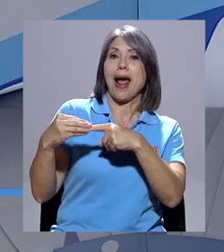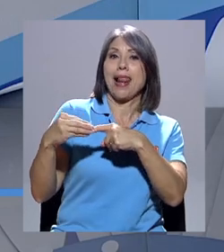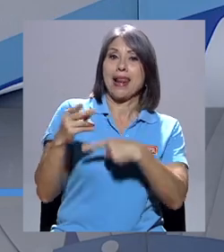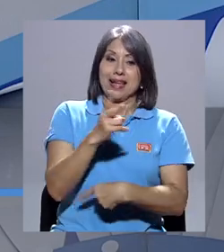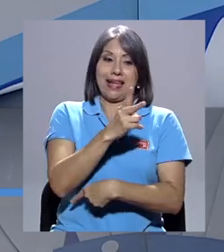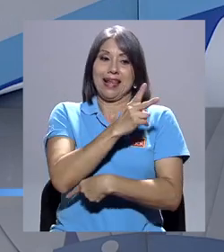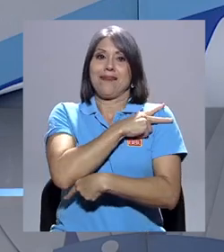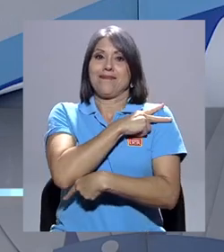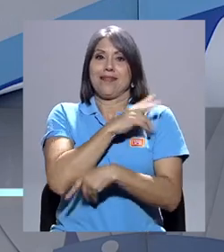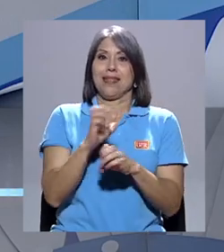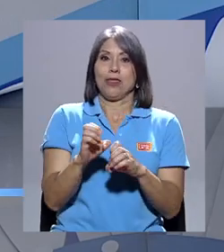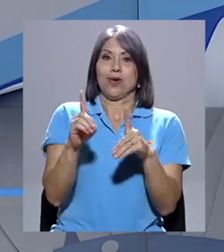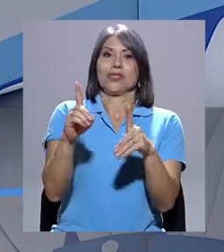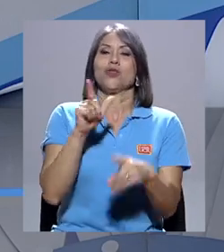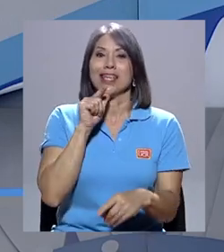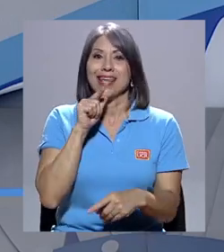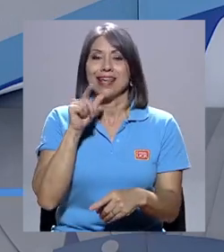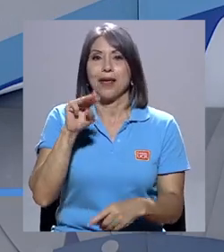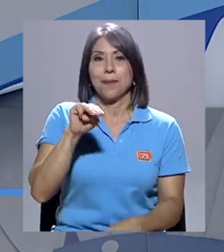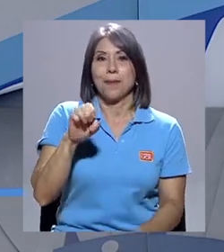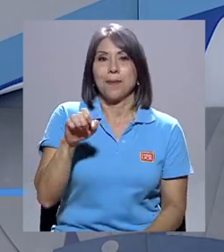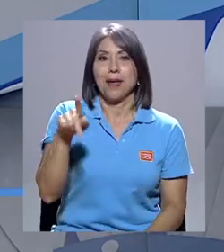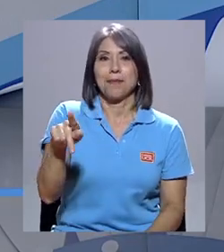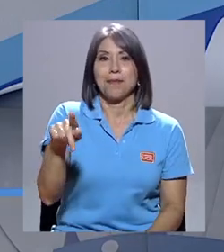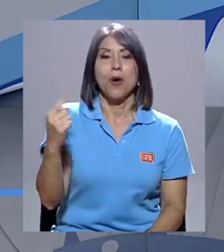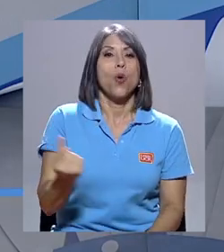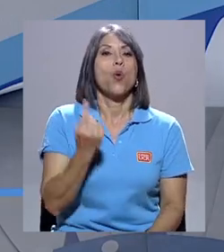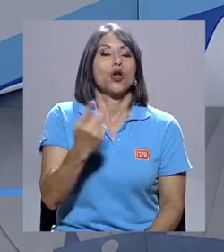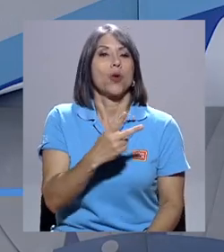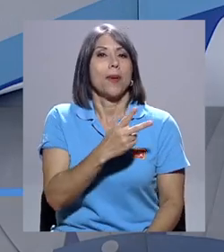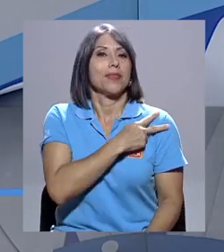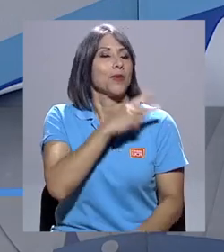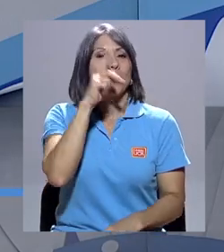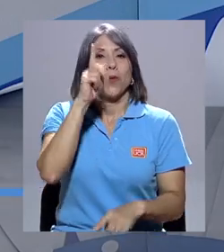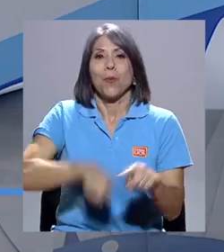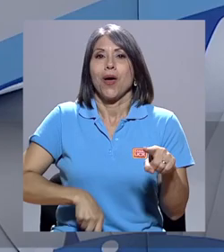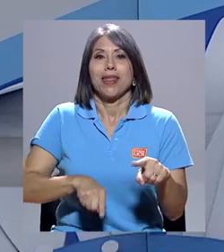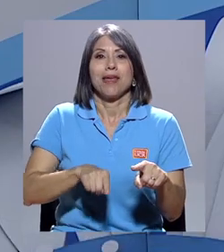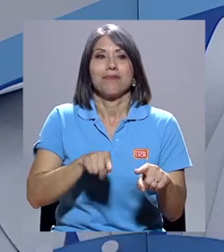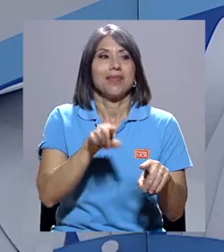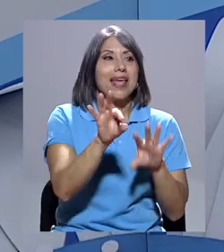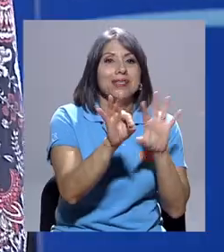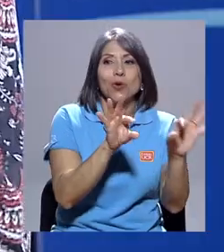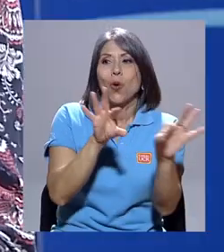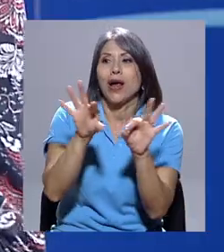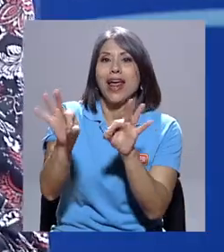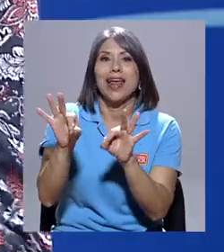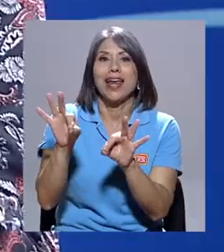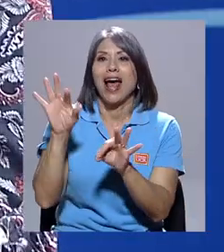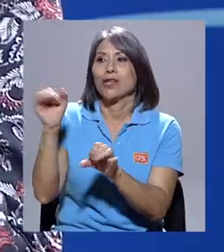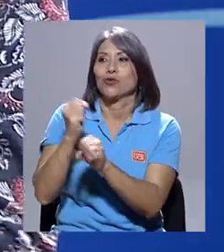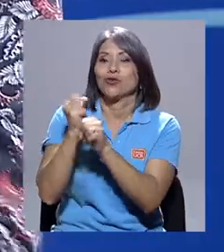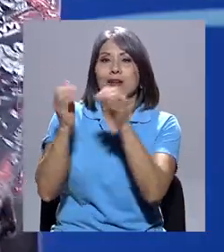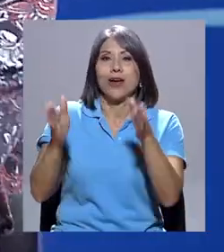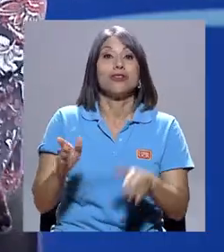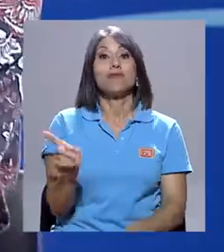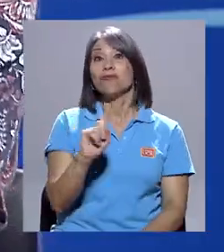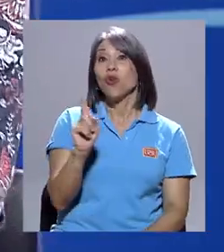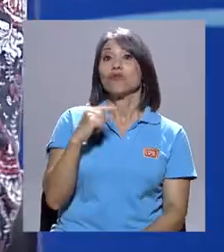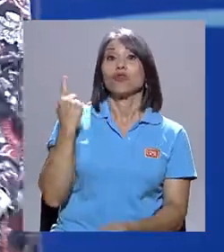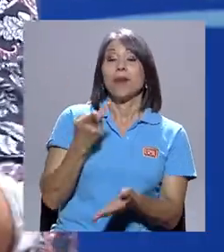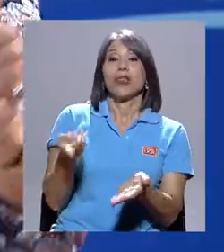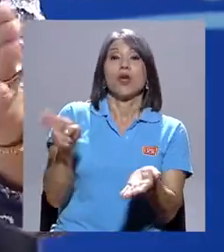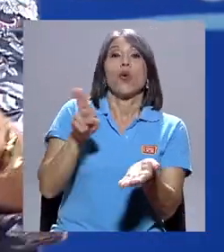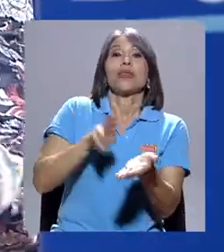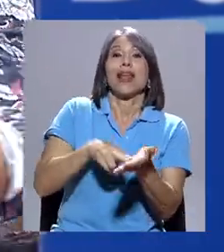salto y es el único patrono yo creo que no puede escoger a lo que contrata no contratos normalmente lo que el servicio me envía